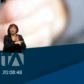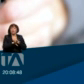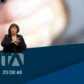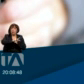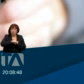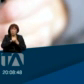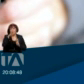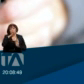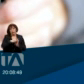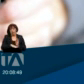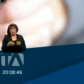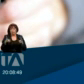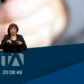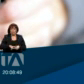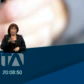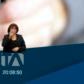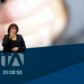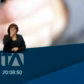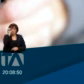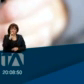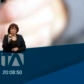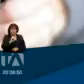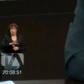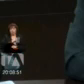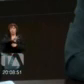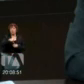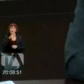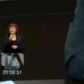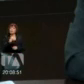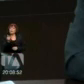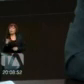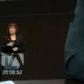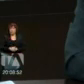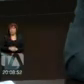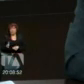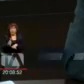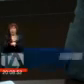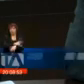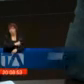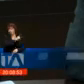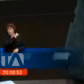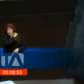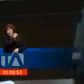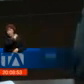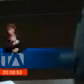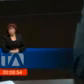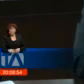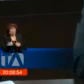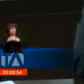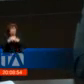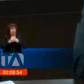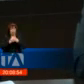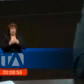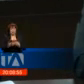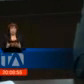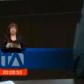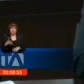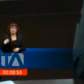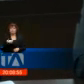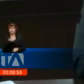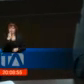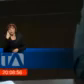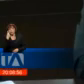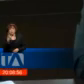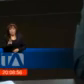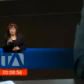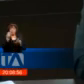un incremento del 5% de robo a personas. Asaltos que se cometen con violencia, que sale totalmente del patrón